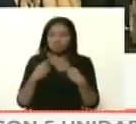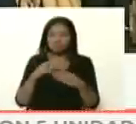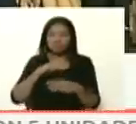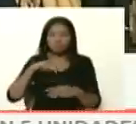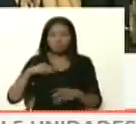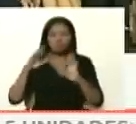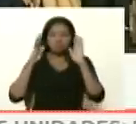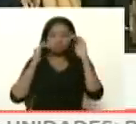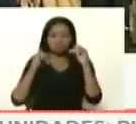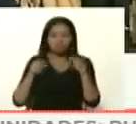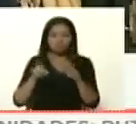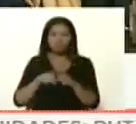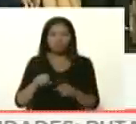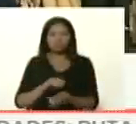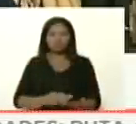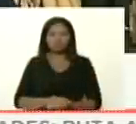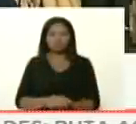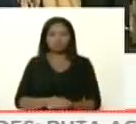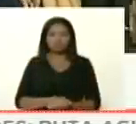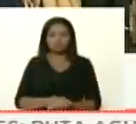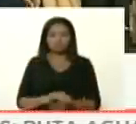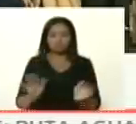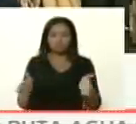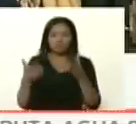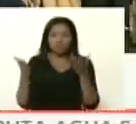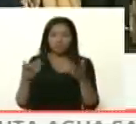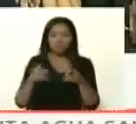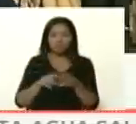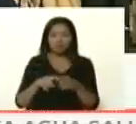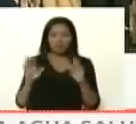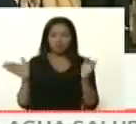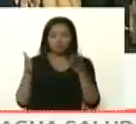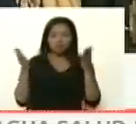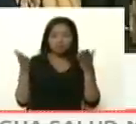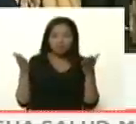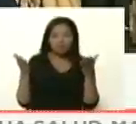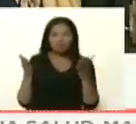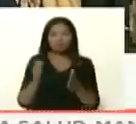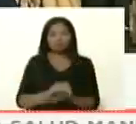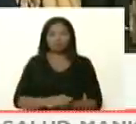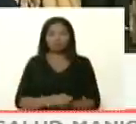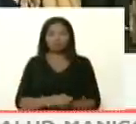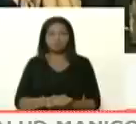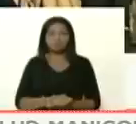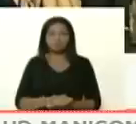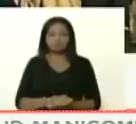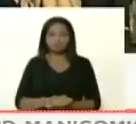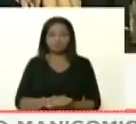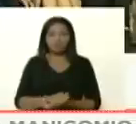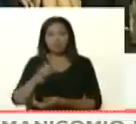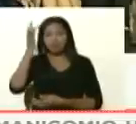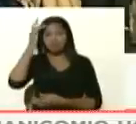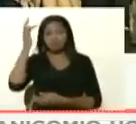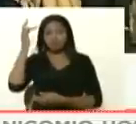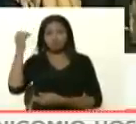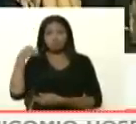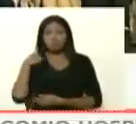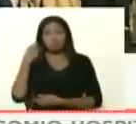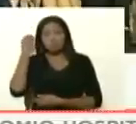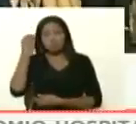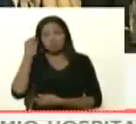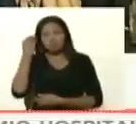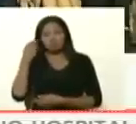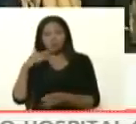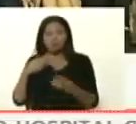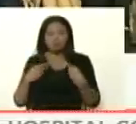atiende, si uno las anima, las reanima, las impulsa, las reimpulsa. La filosofía dialéctica